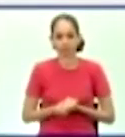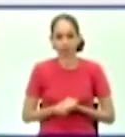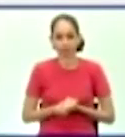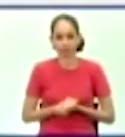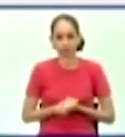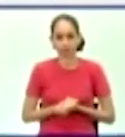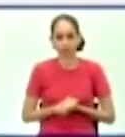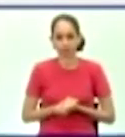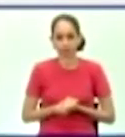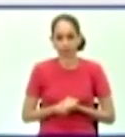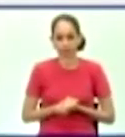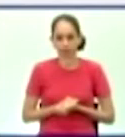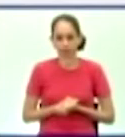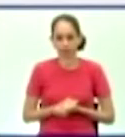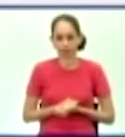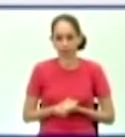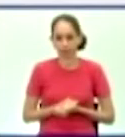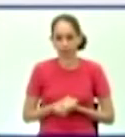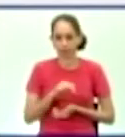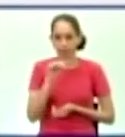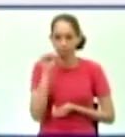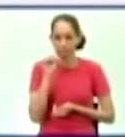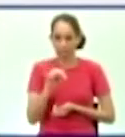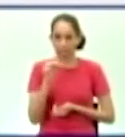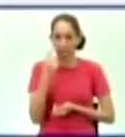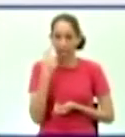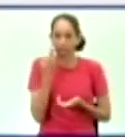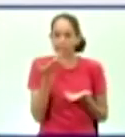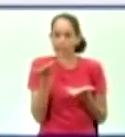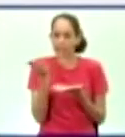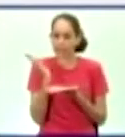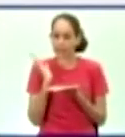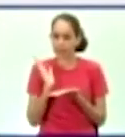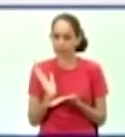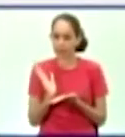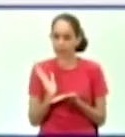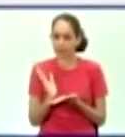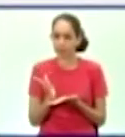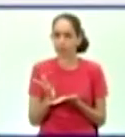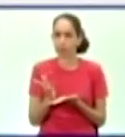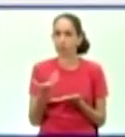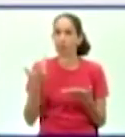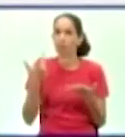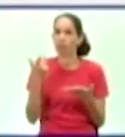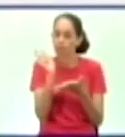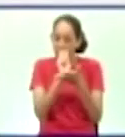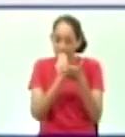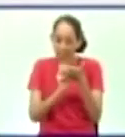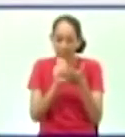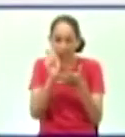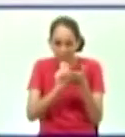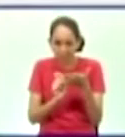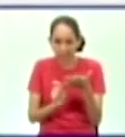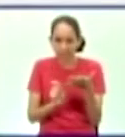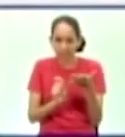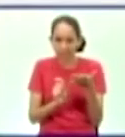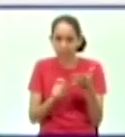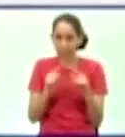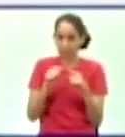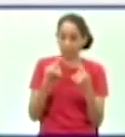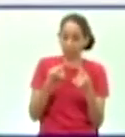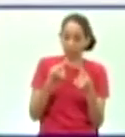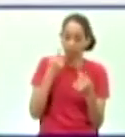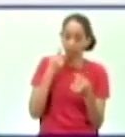De esta manera establecemos las relaciones, los cálculos y nos podemos dar cuenta que el ángulo, su